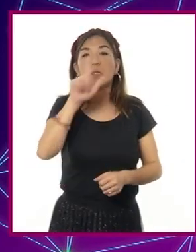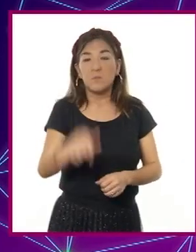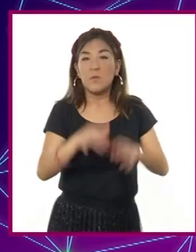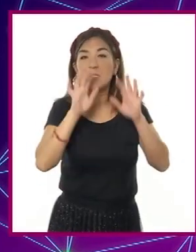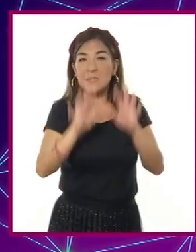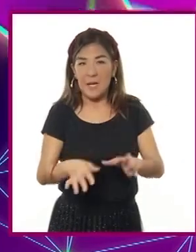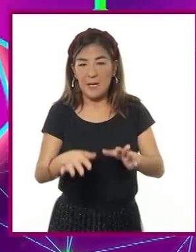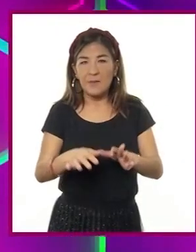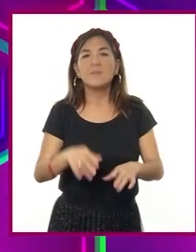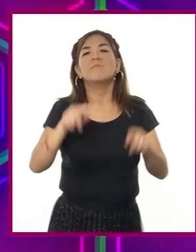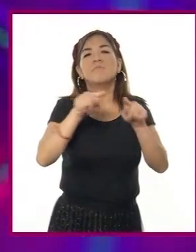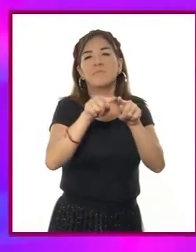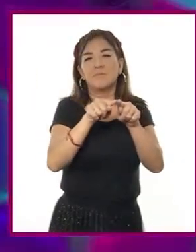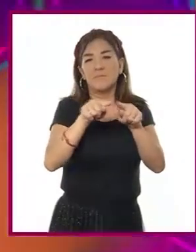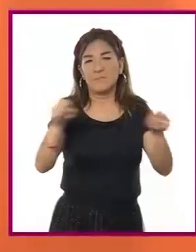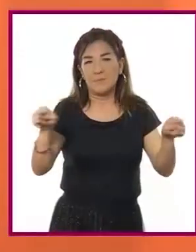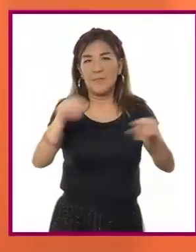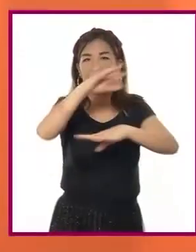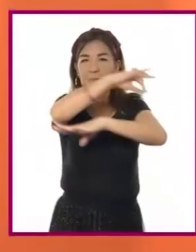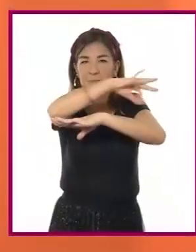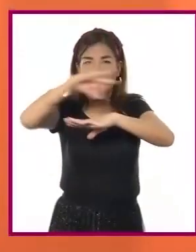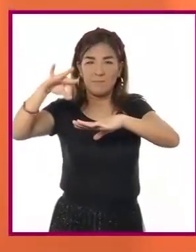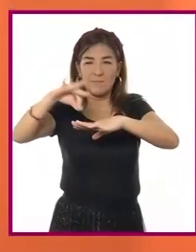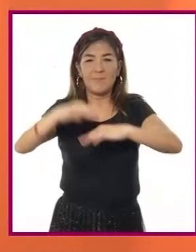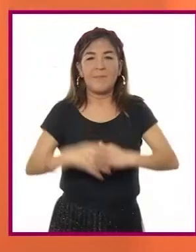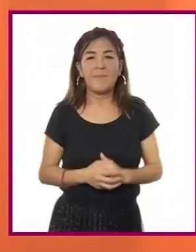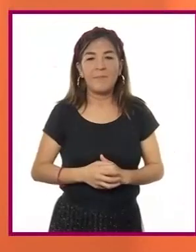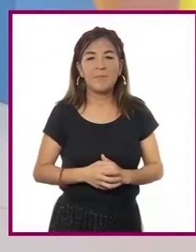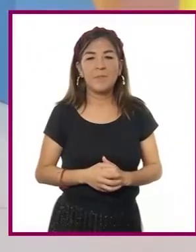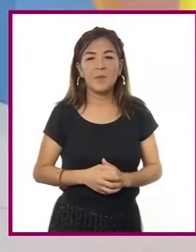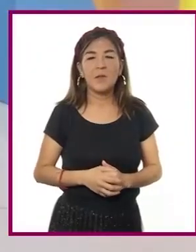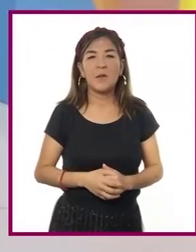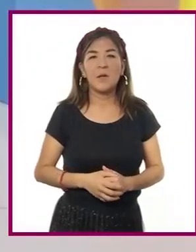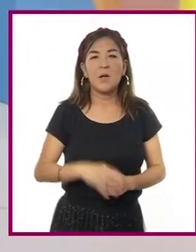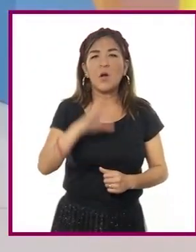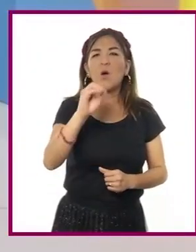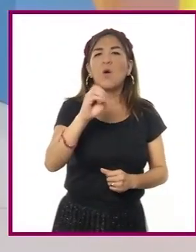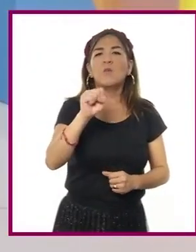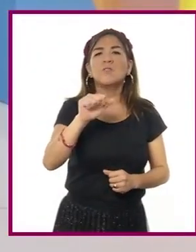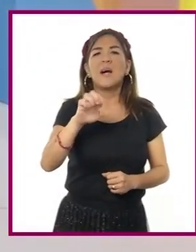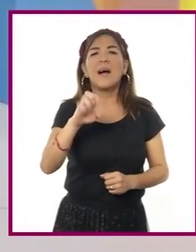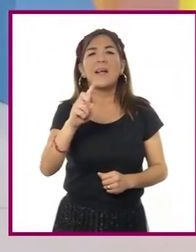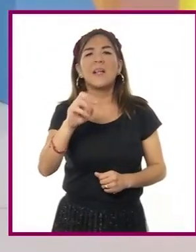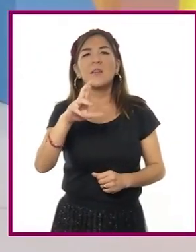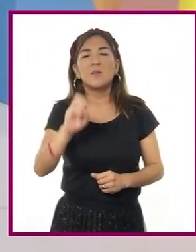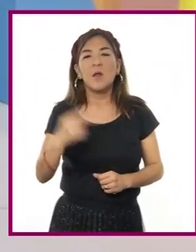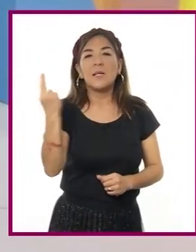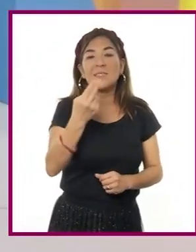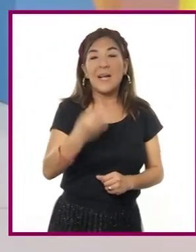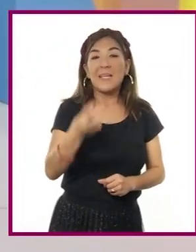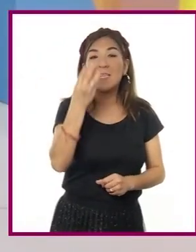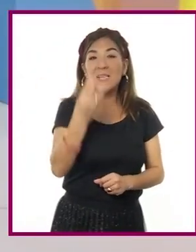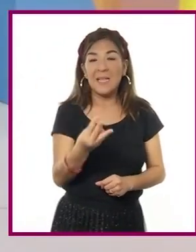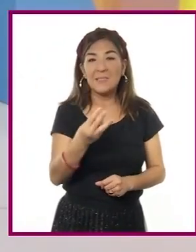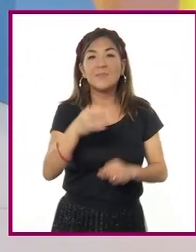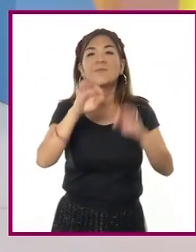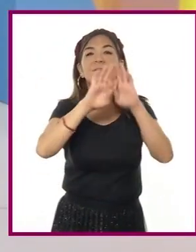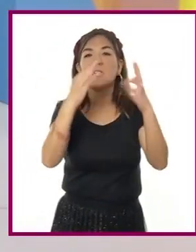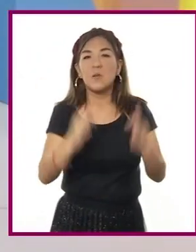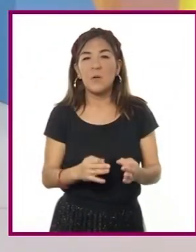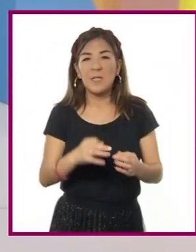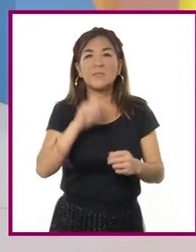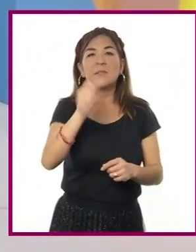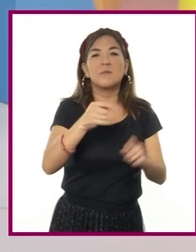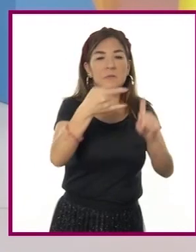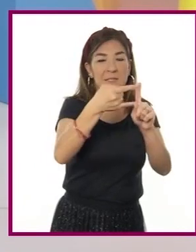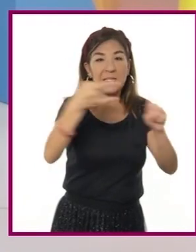con un segmento de recta. Para la construcción del icosaedro se necesitan 3 piezas como la anterior,